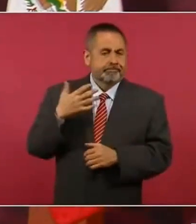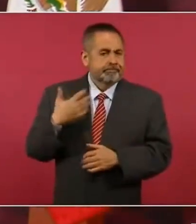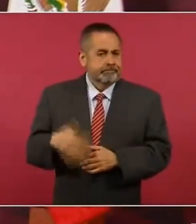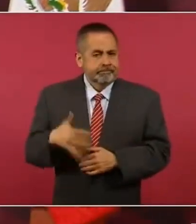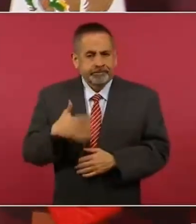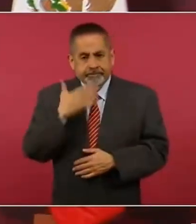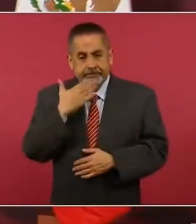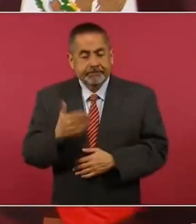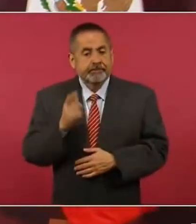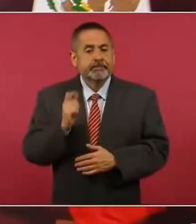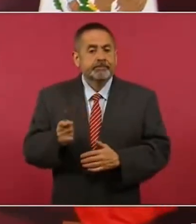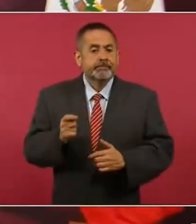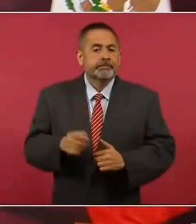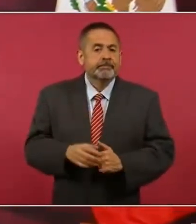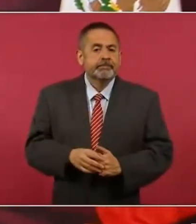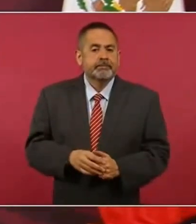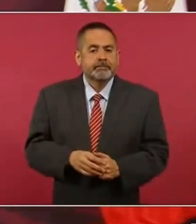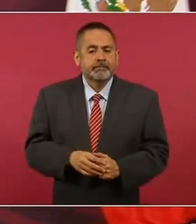con